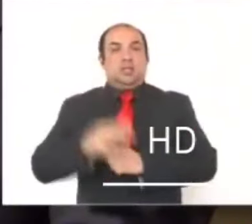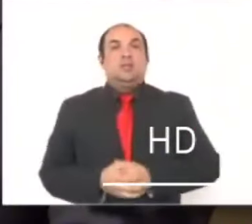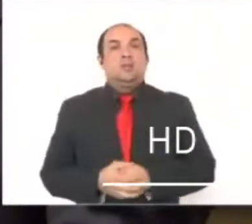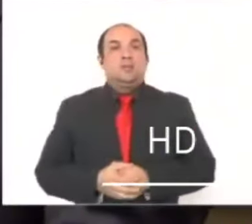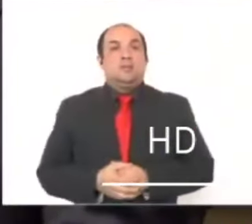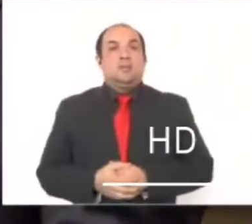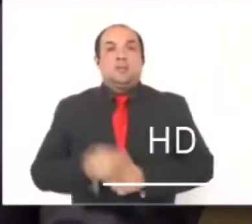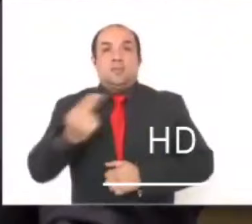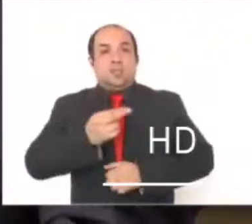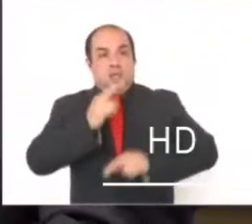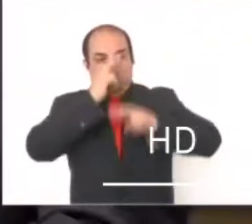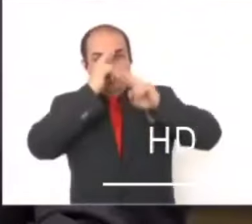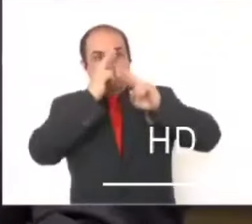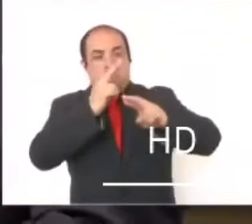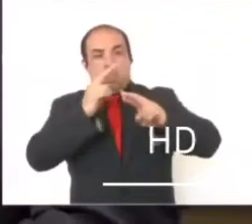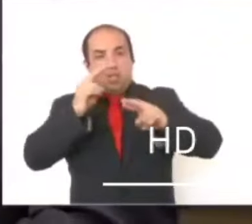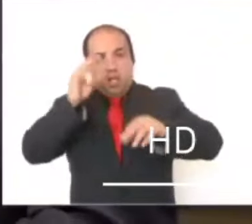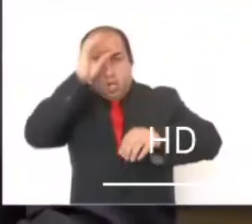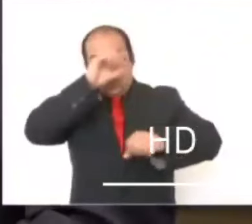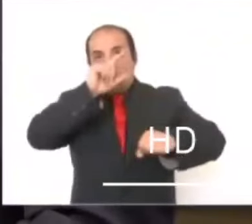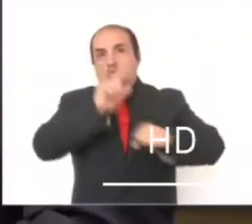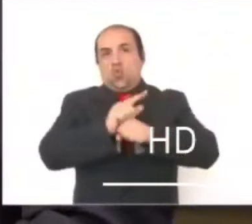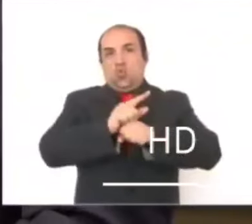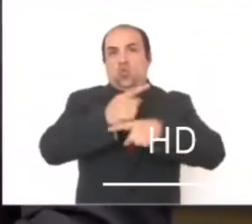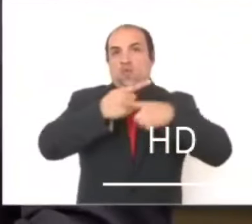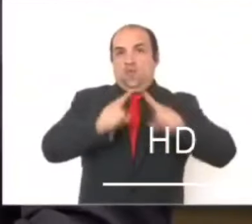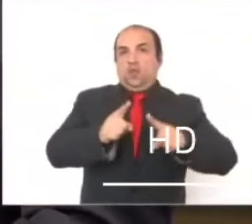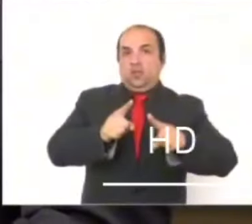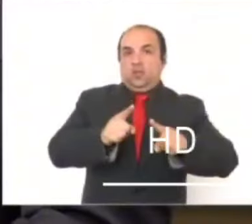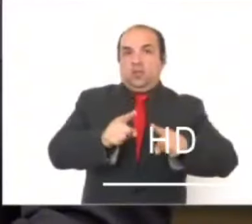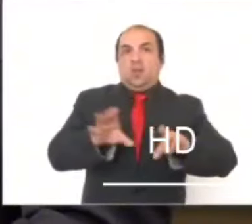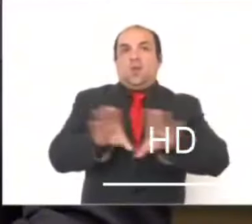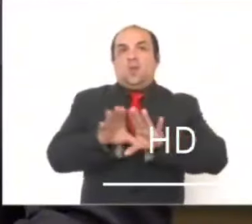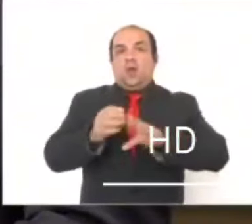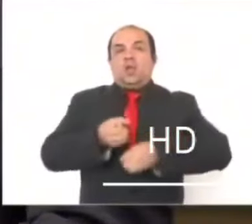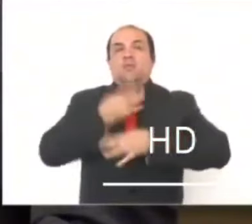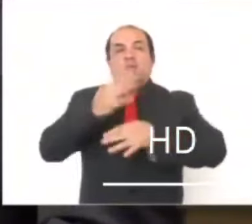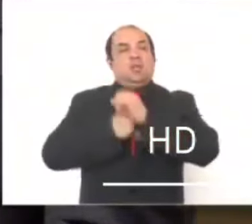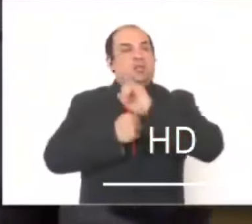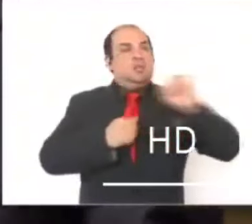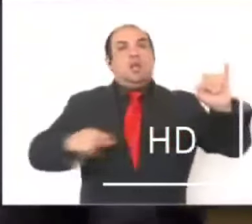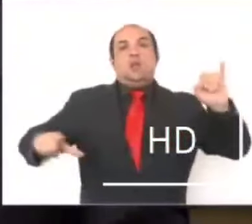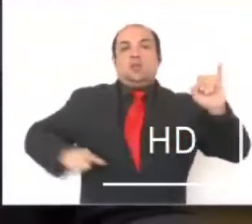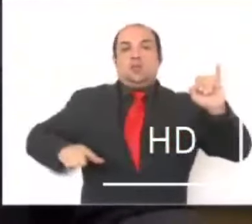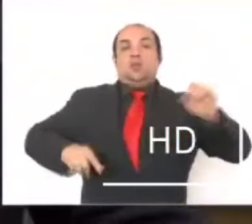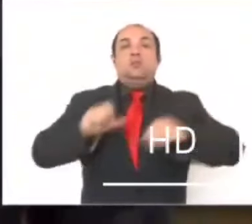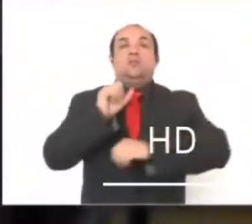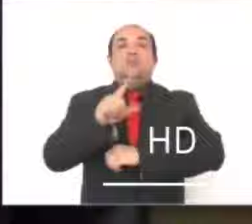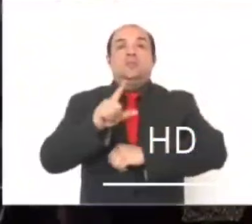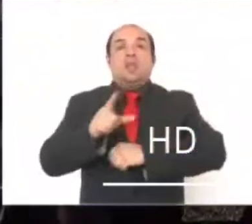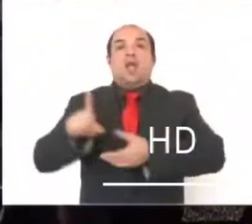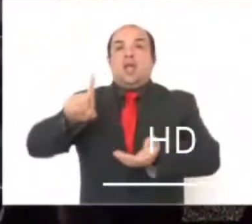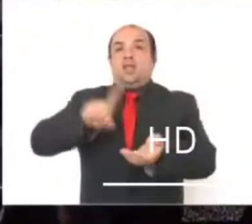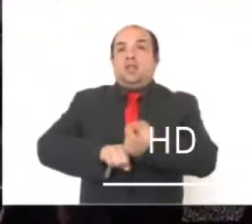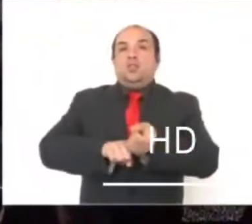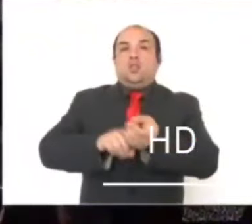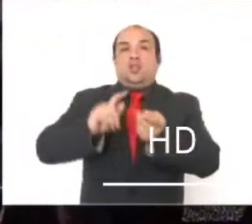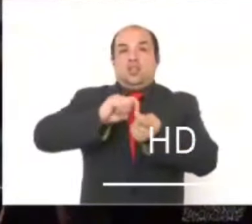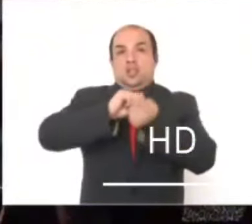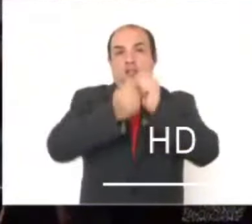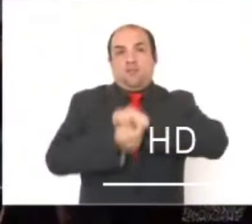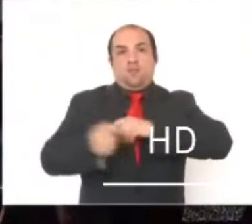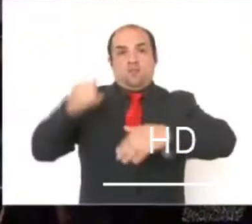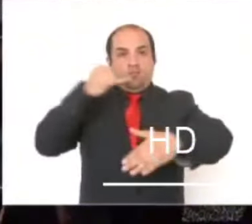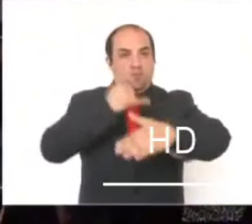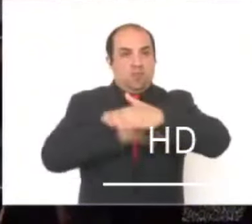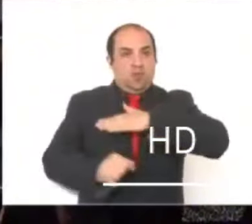reconocer a la contracultura como una expresión de la izquierda y como parte de la transformación